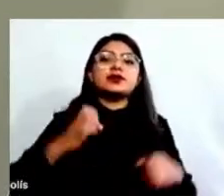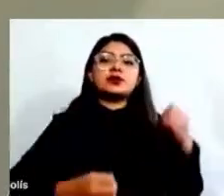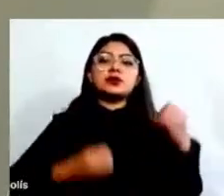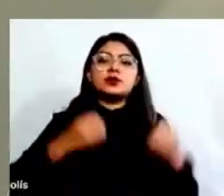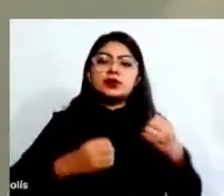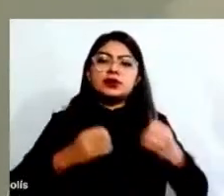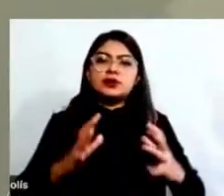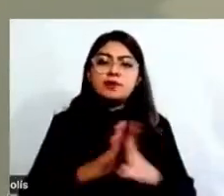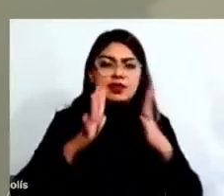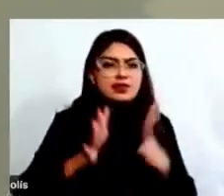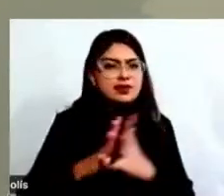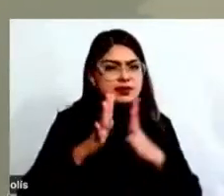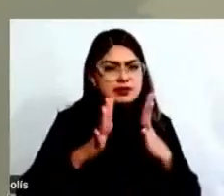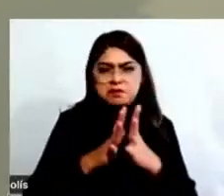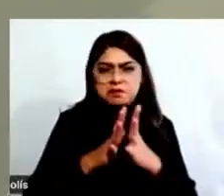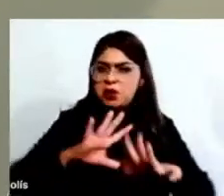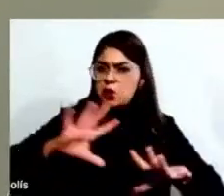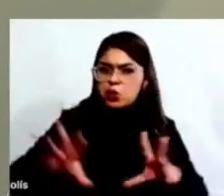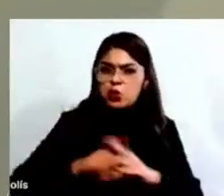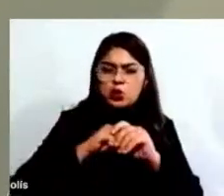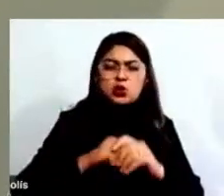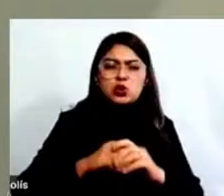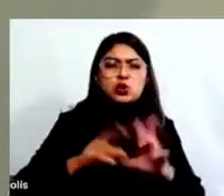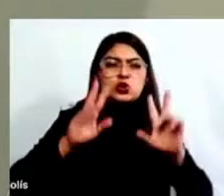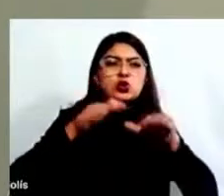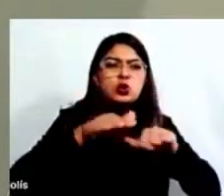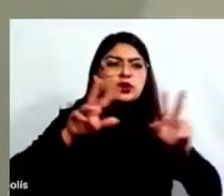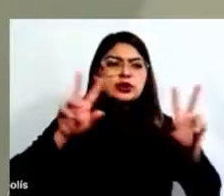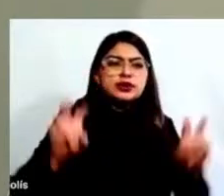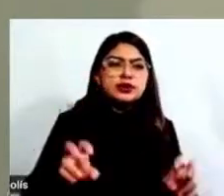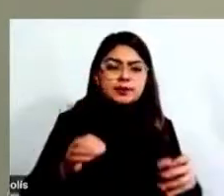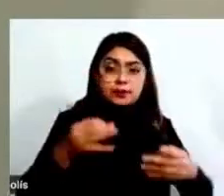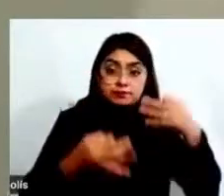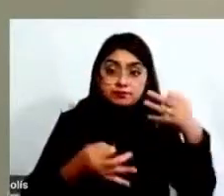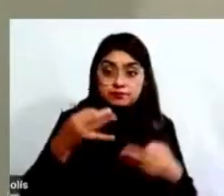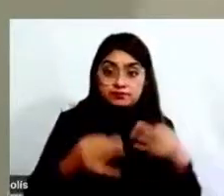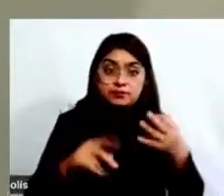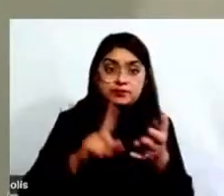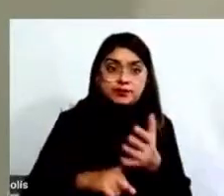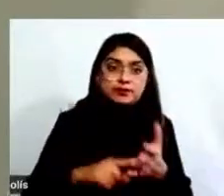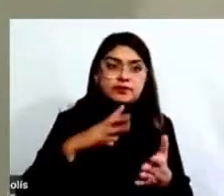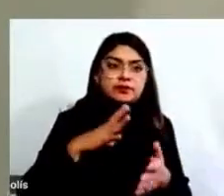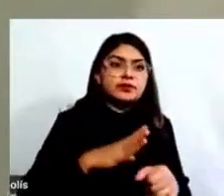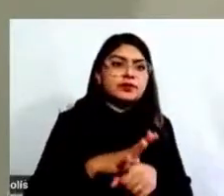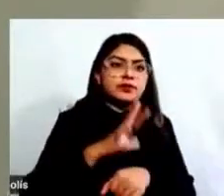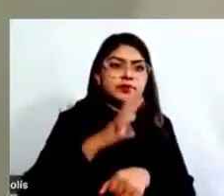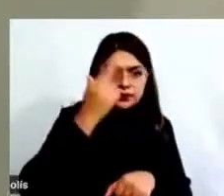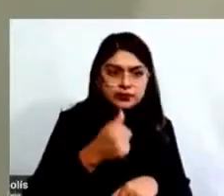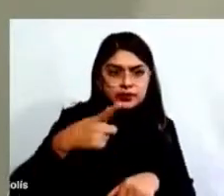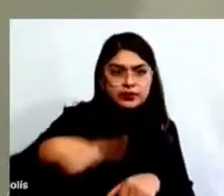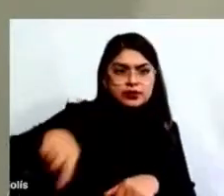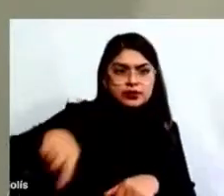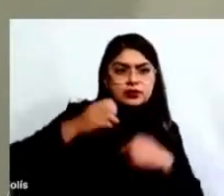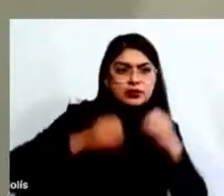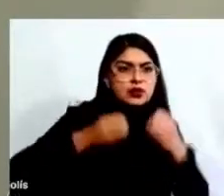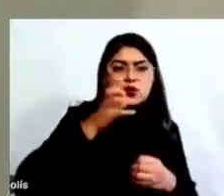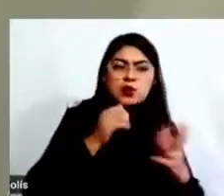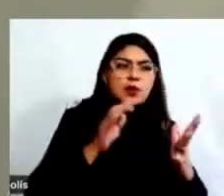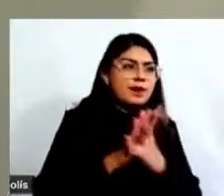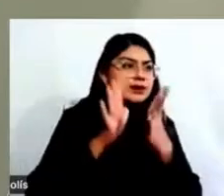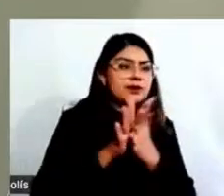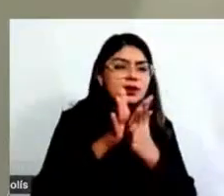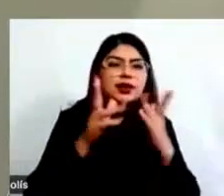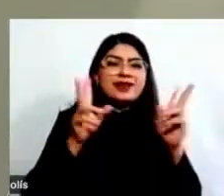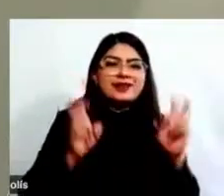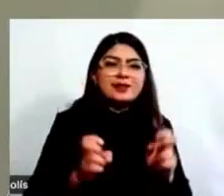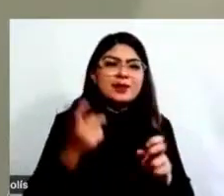unos principios básicos de la judicatura que está en casi todos los manuales de disciplina. Los jueces no pueden participar en política. Yo no, creo que en todos